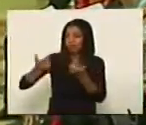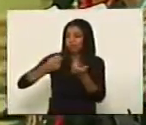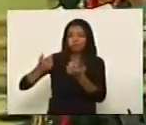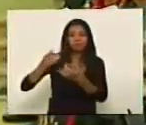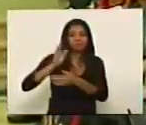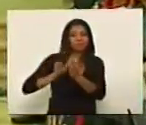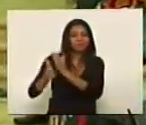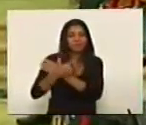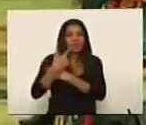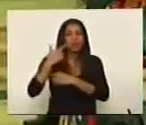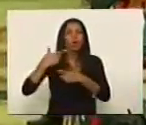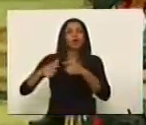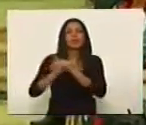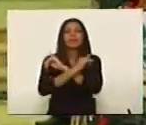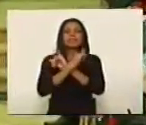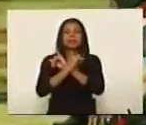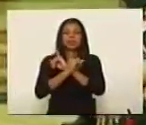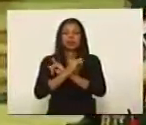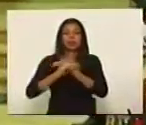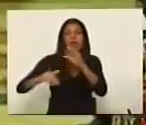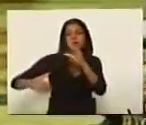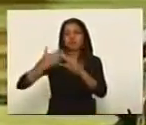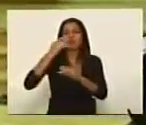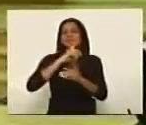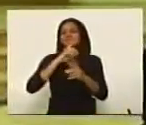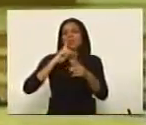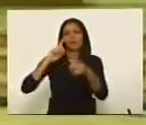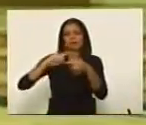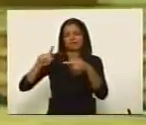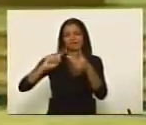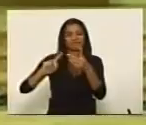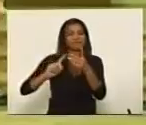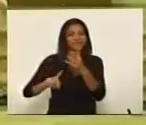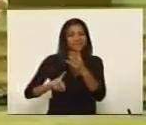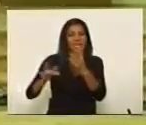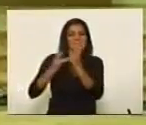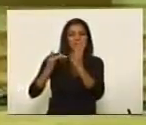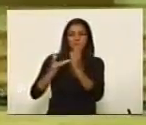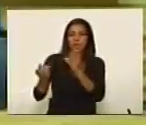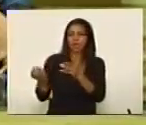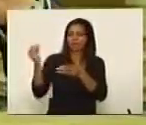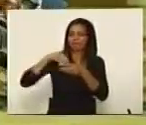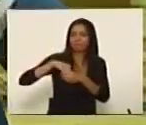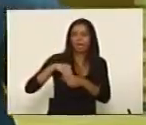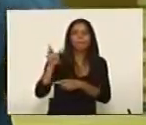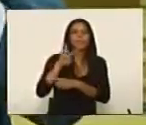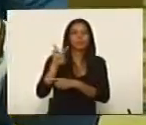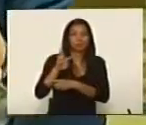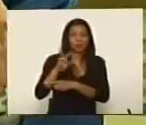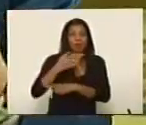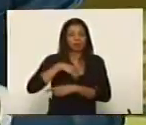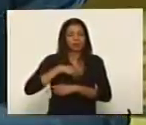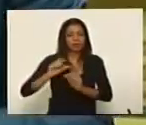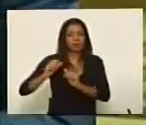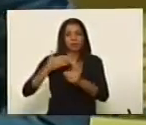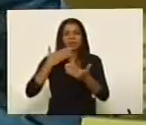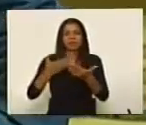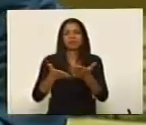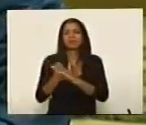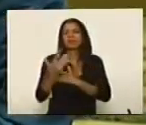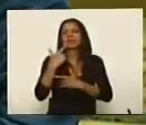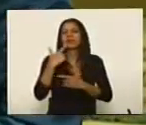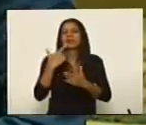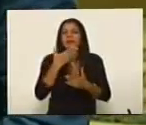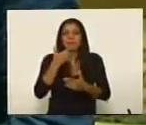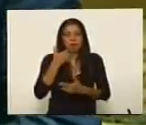blockchain, al incorporar tecnologías como el peer-to-peer, el P2P, que permitan condicionar o transar bienes y servicios, va a generar